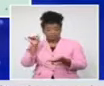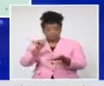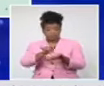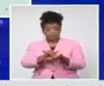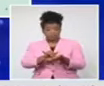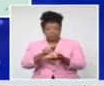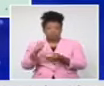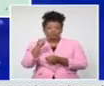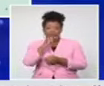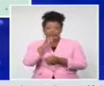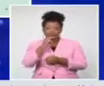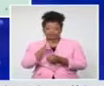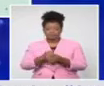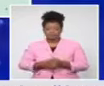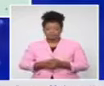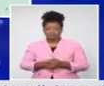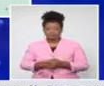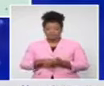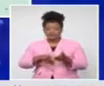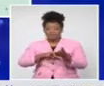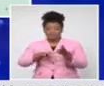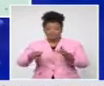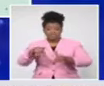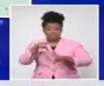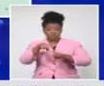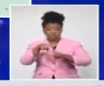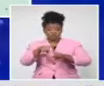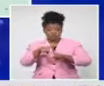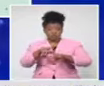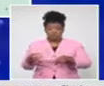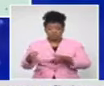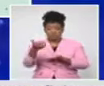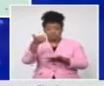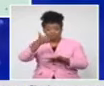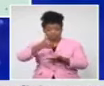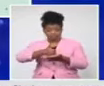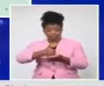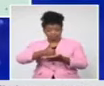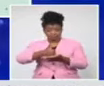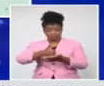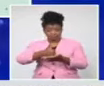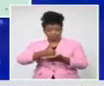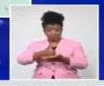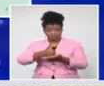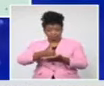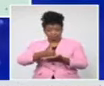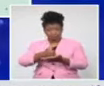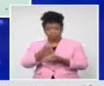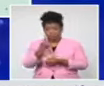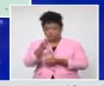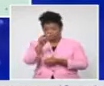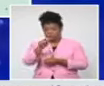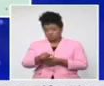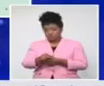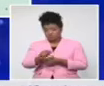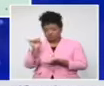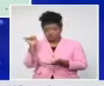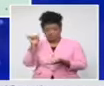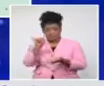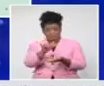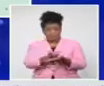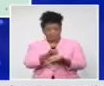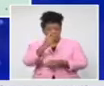Rusia. En la provincia de Las Tunas, en el municipio Cabecera, se diagnostica un caso importado, viajero